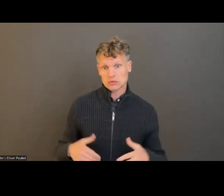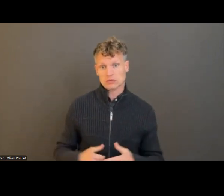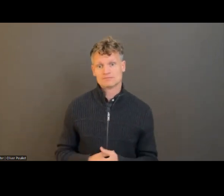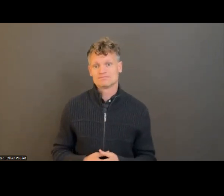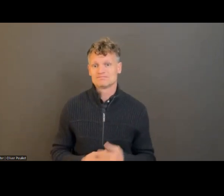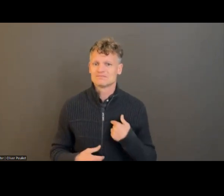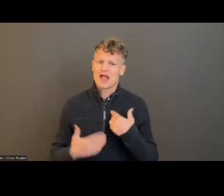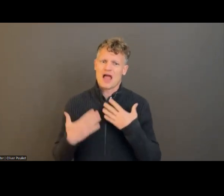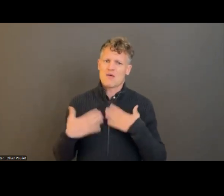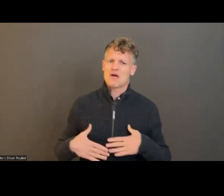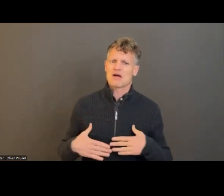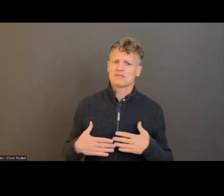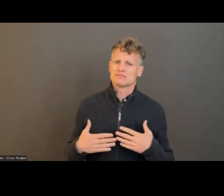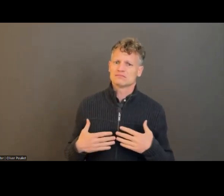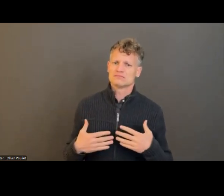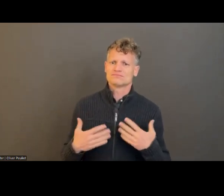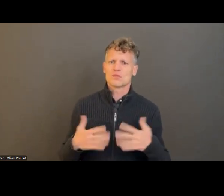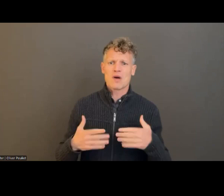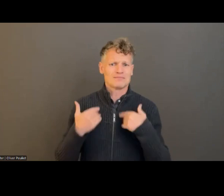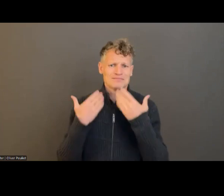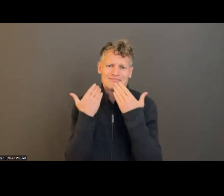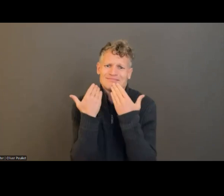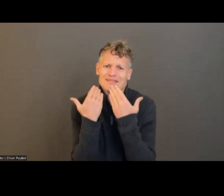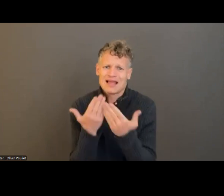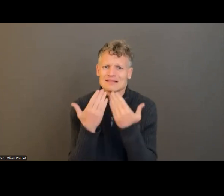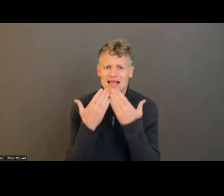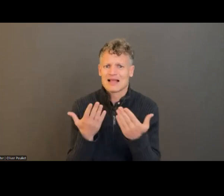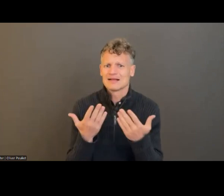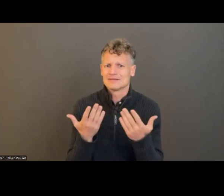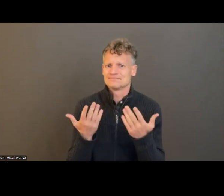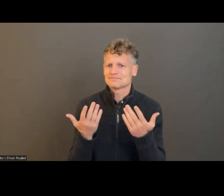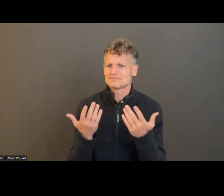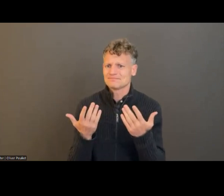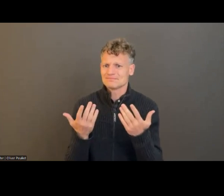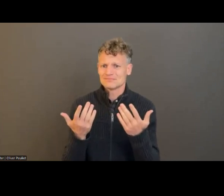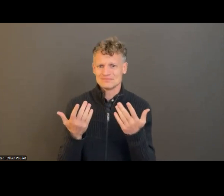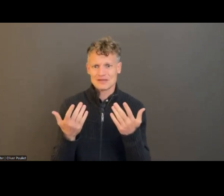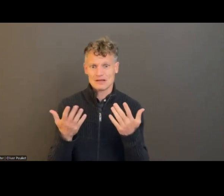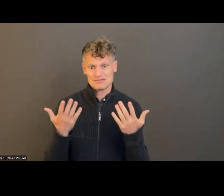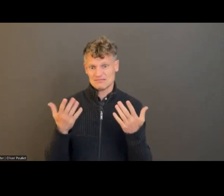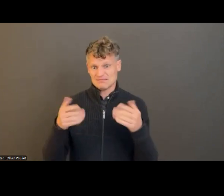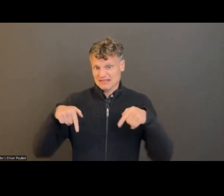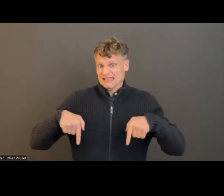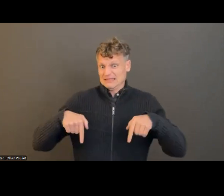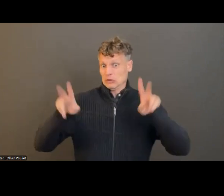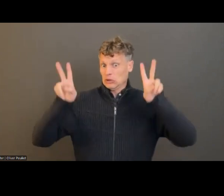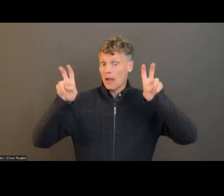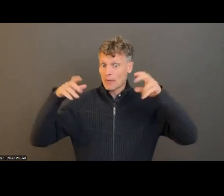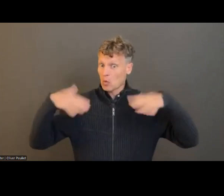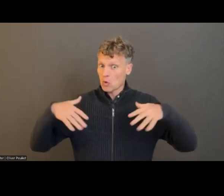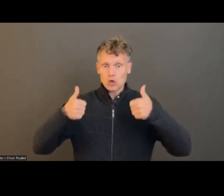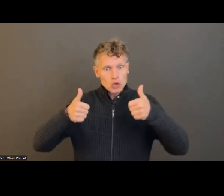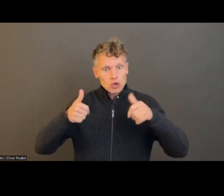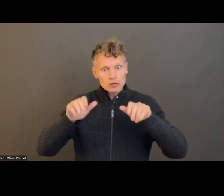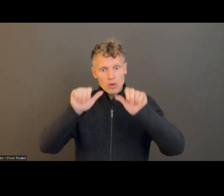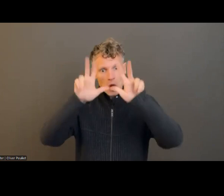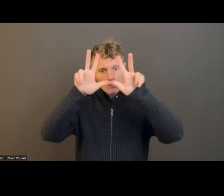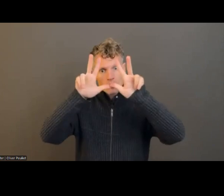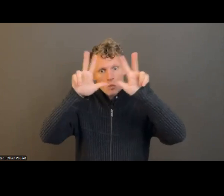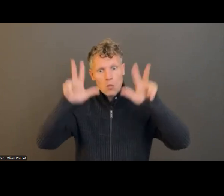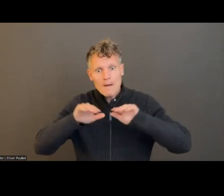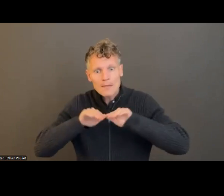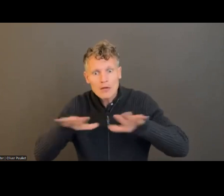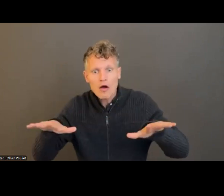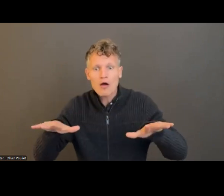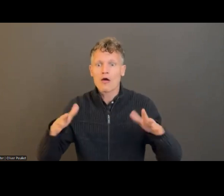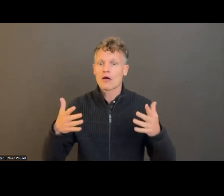webinario acerca de los abordajes para utilizar los determinantes sociales de la salud para la eliminación de las enfermedades transmitibles, y a todos